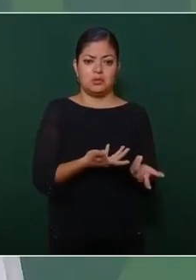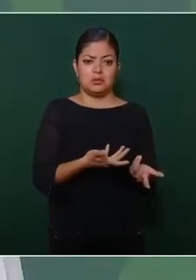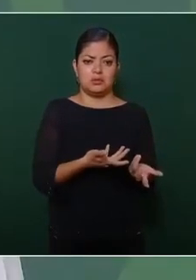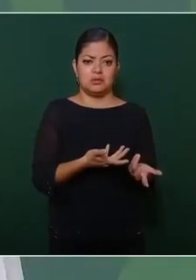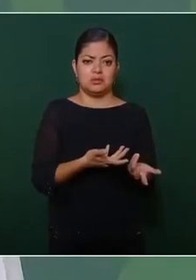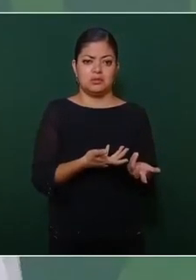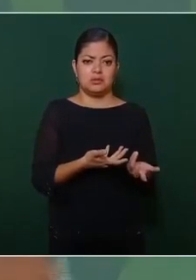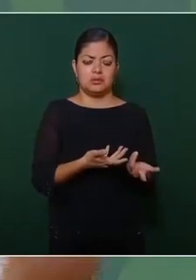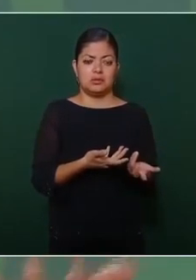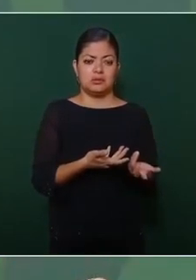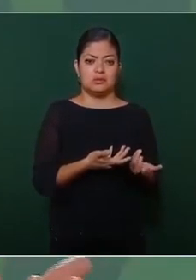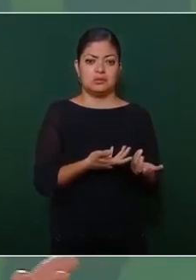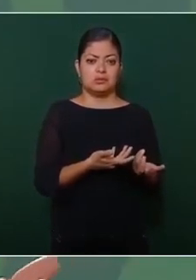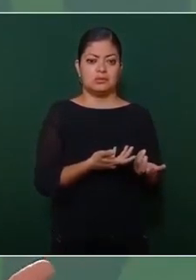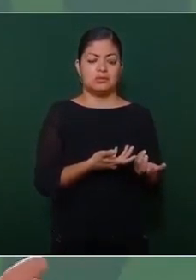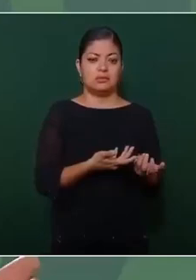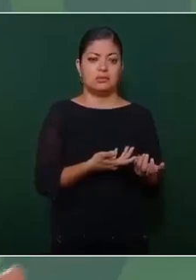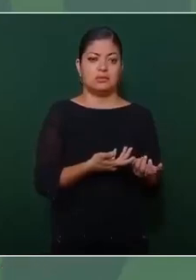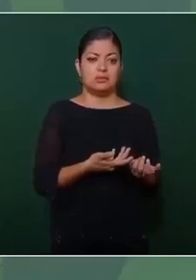Entonces,